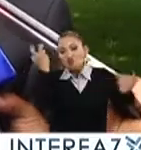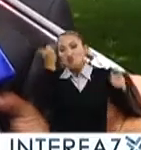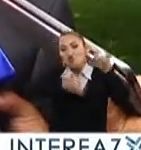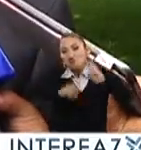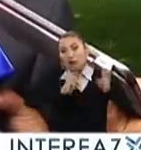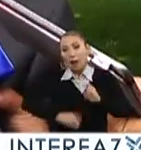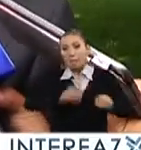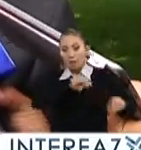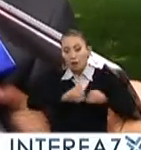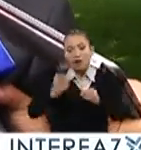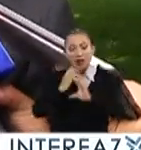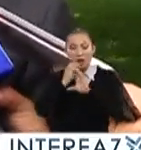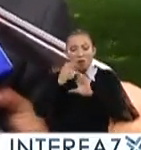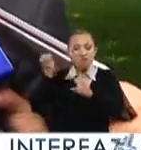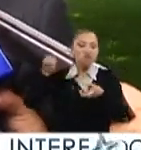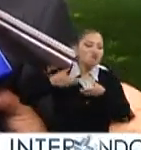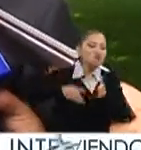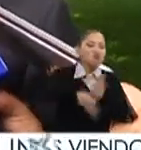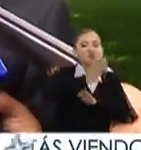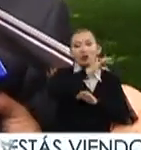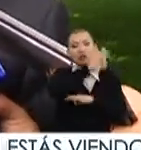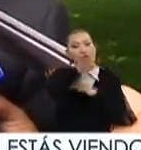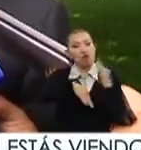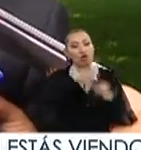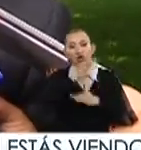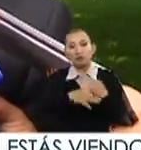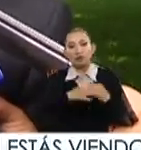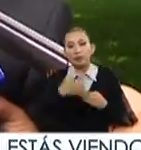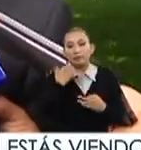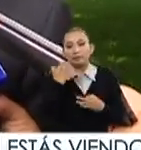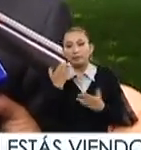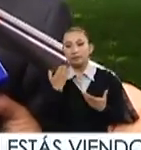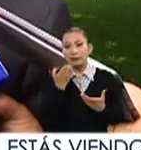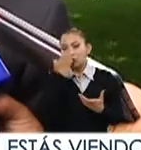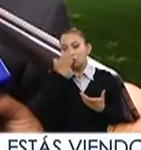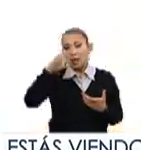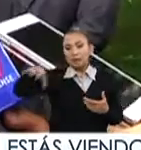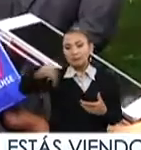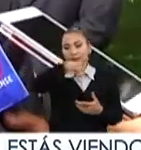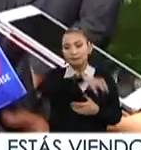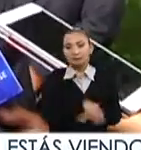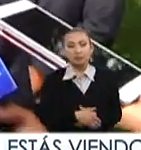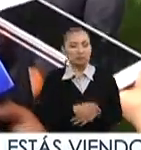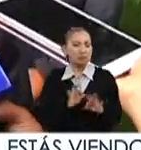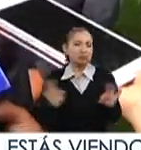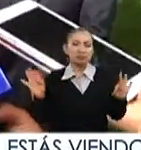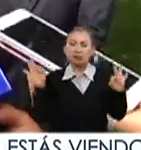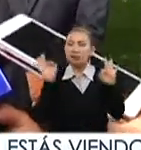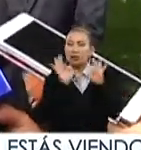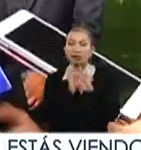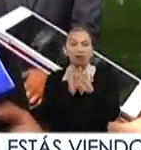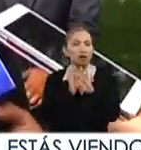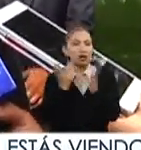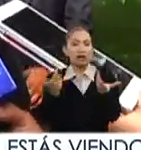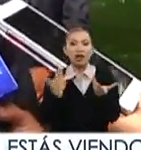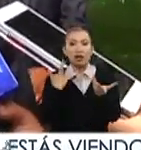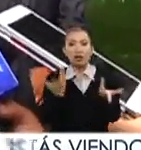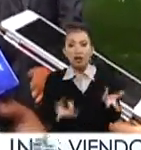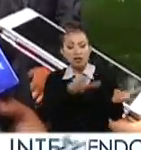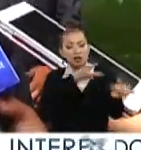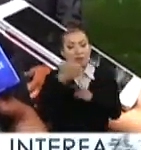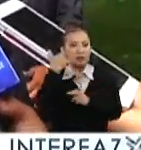ser movilizados en todas nuestros campus. Fundamentalmente le roban